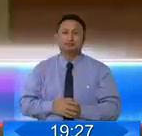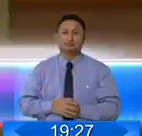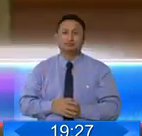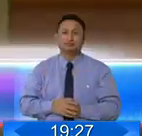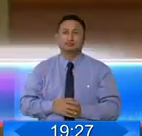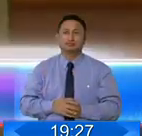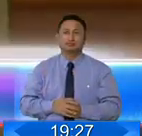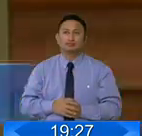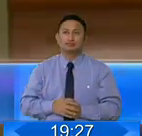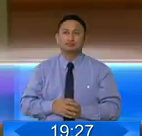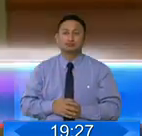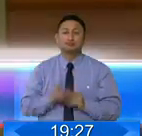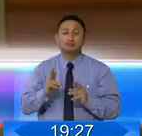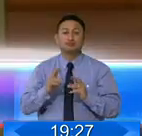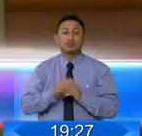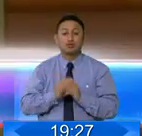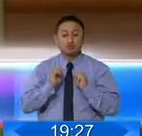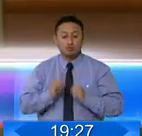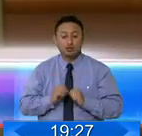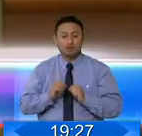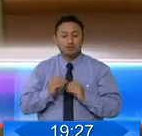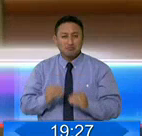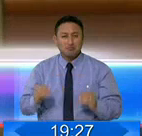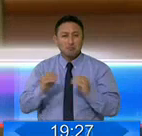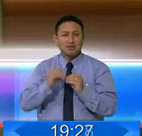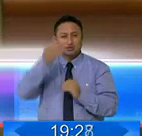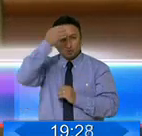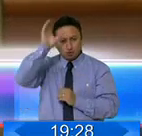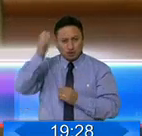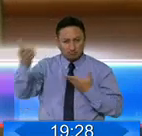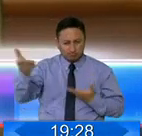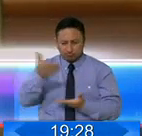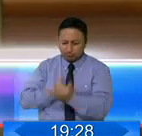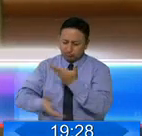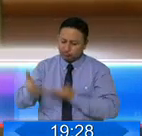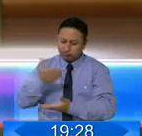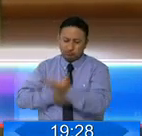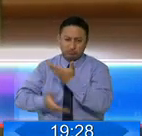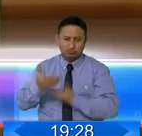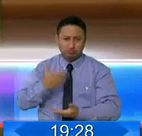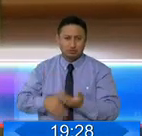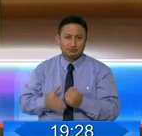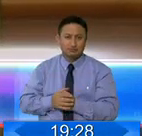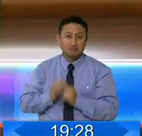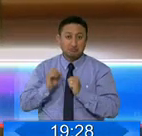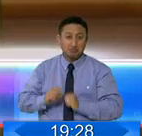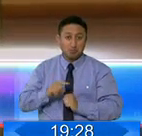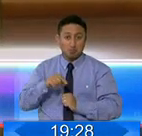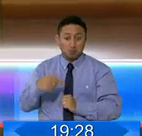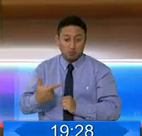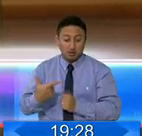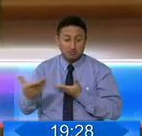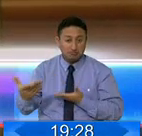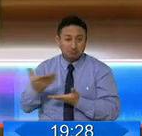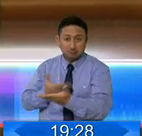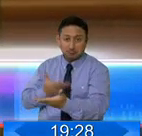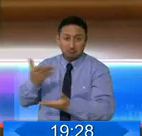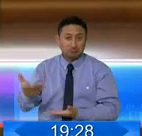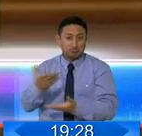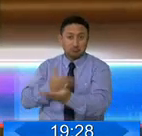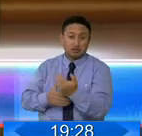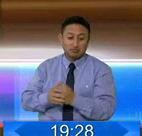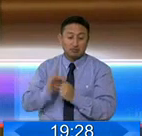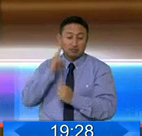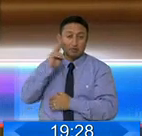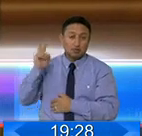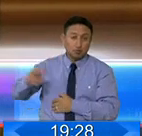Espero que cada vez haya más intercambios culturales entre Ecuador y Kioto. y se desarrollen intercambios en sectores como